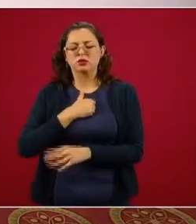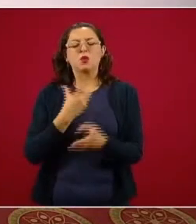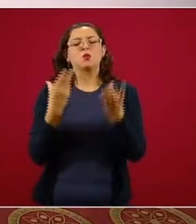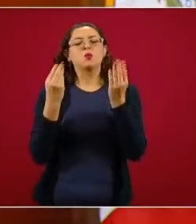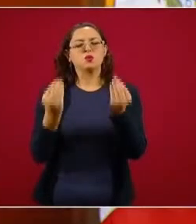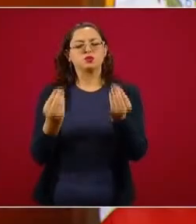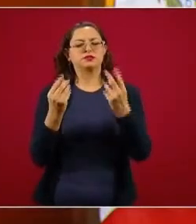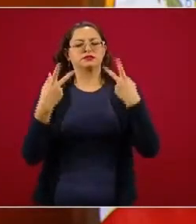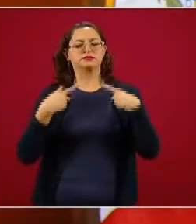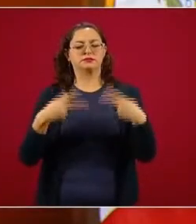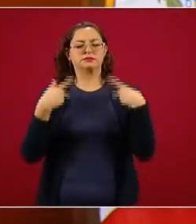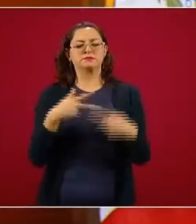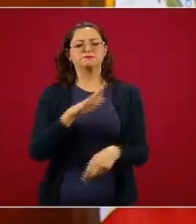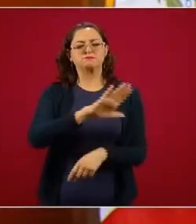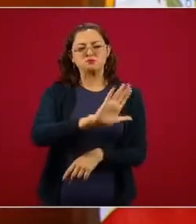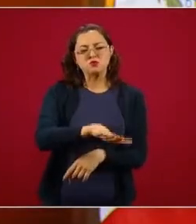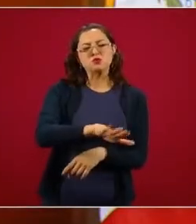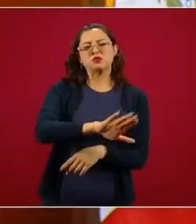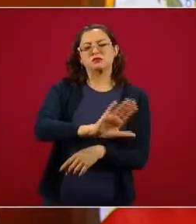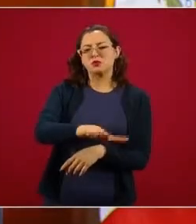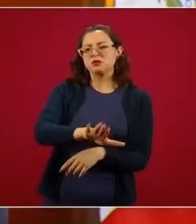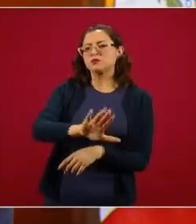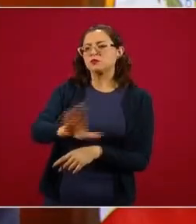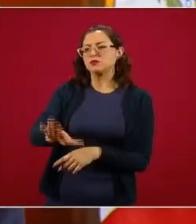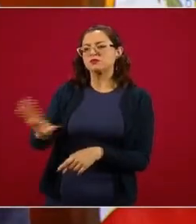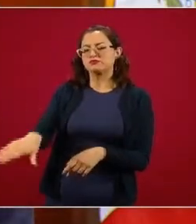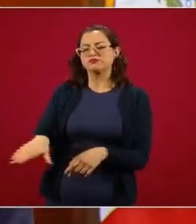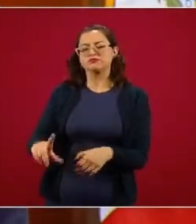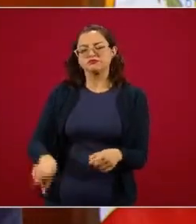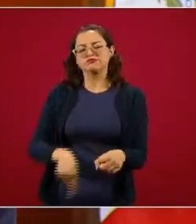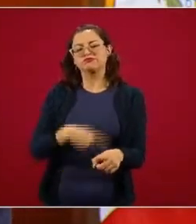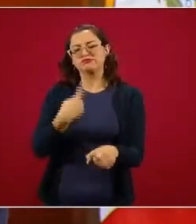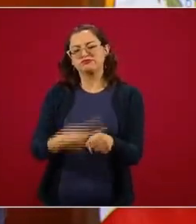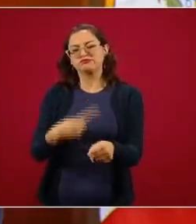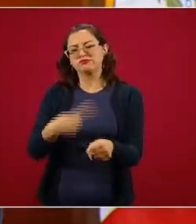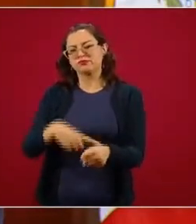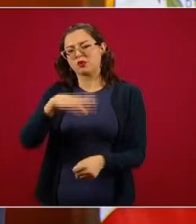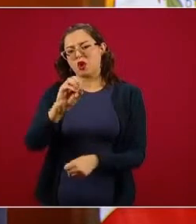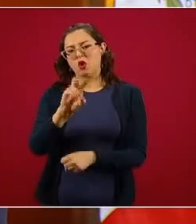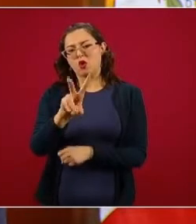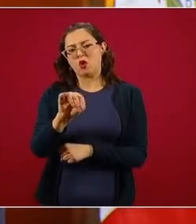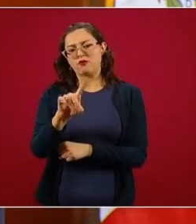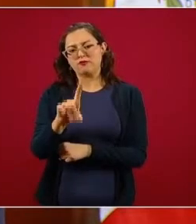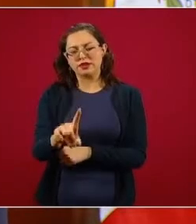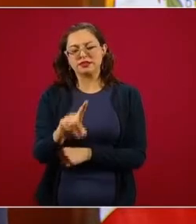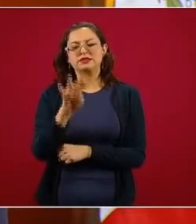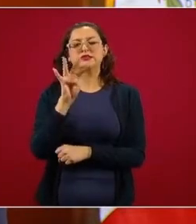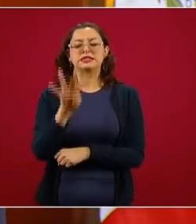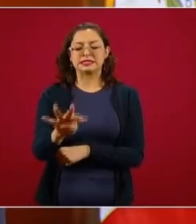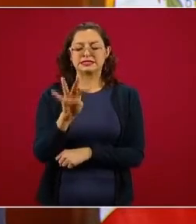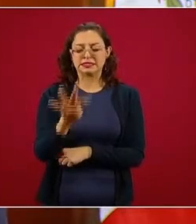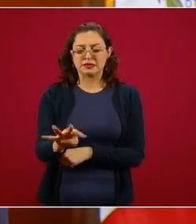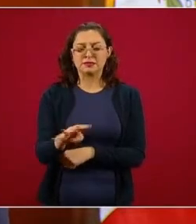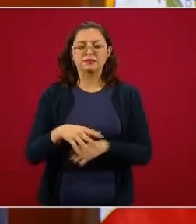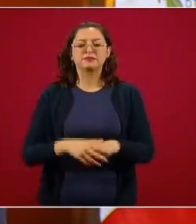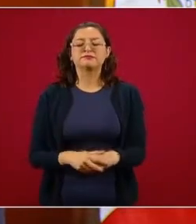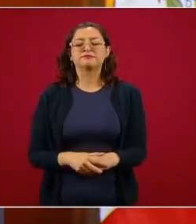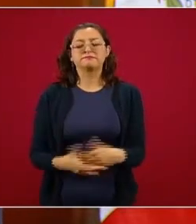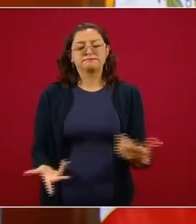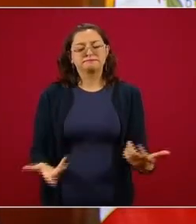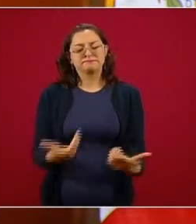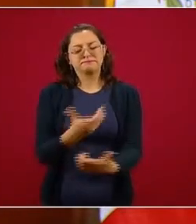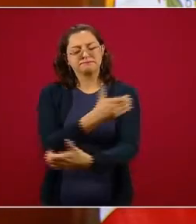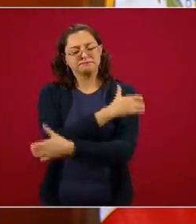hayan perdido la vida a consecuencia del COVID-19, y envío desde aquí mi